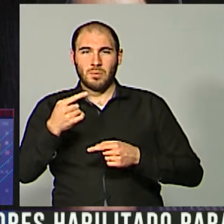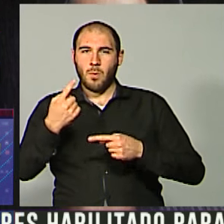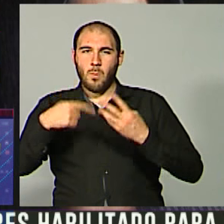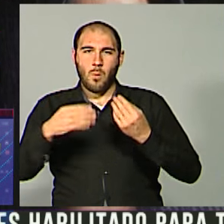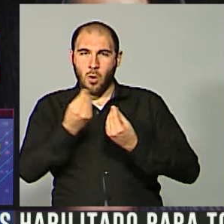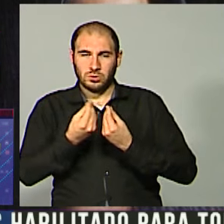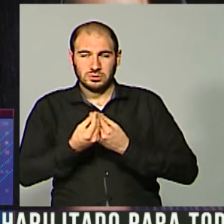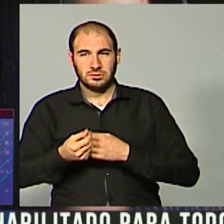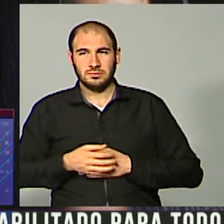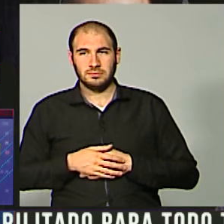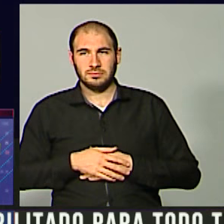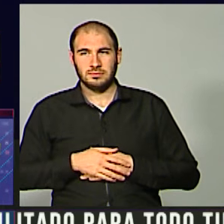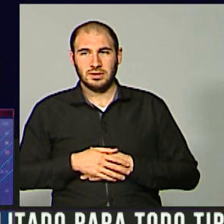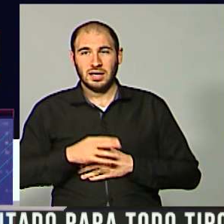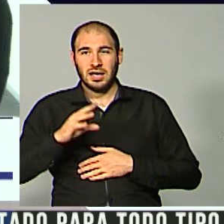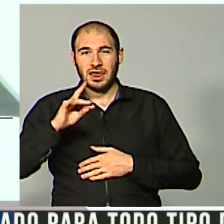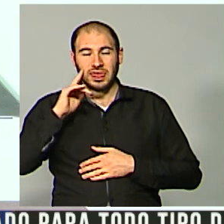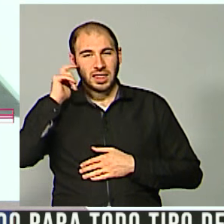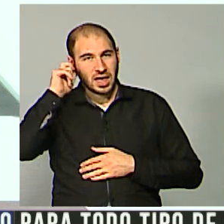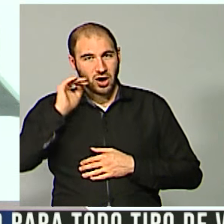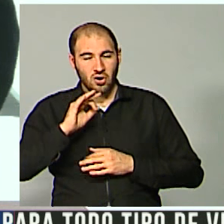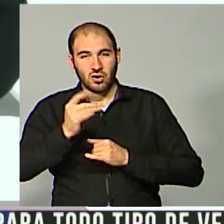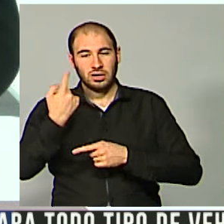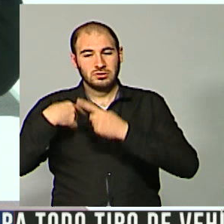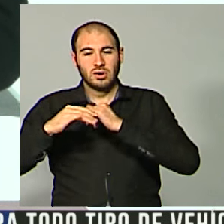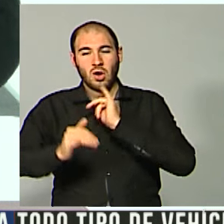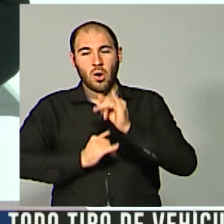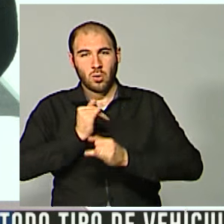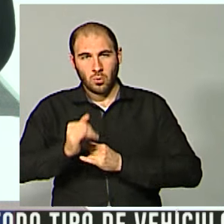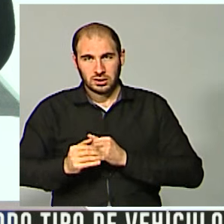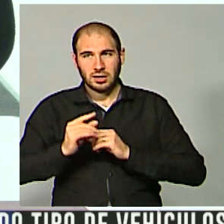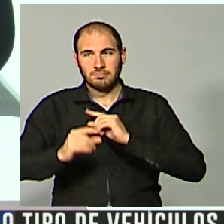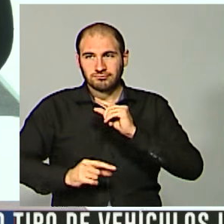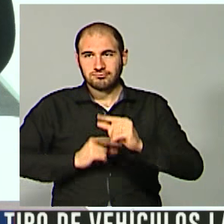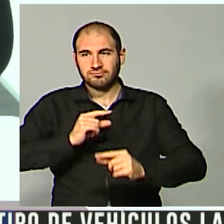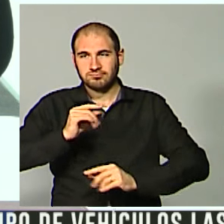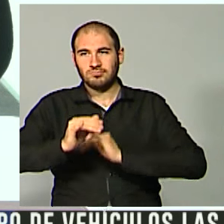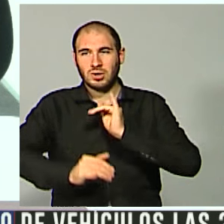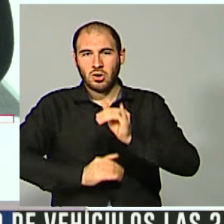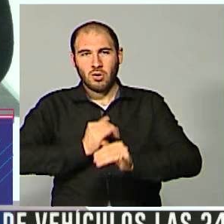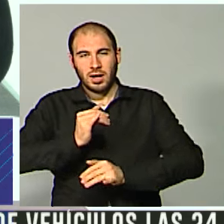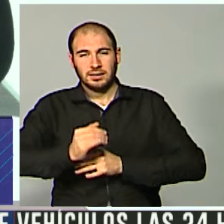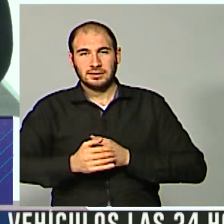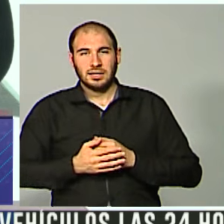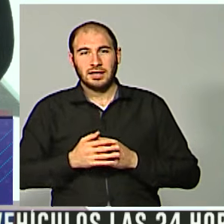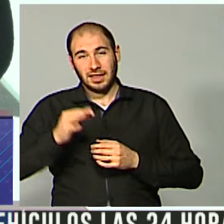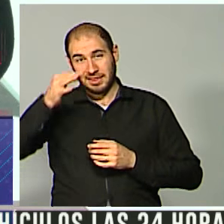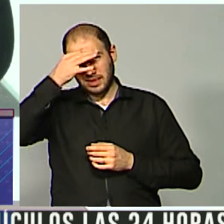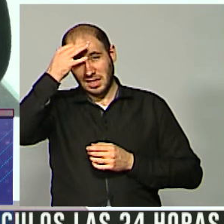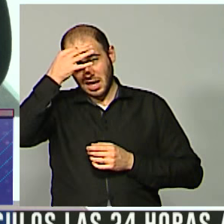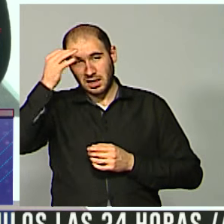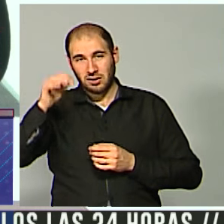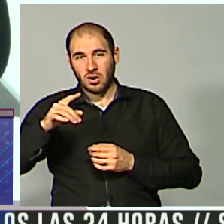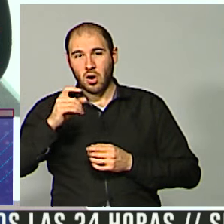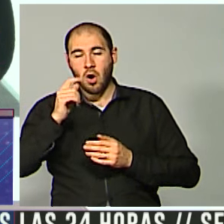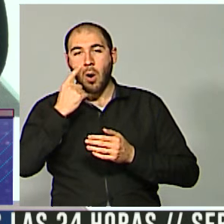reales. Diego Nogara cuenta toda esta historia, o por lo menos nos vas introduciendo en esta obra, que es de